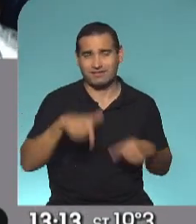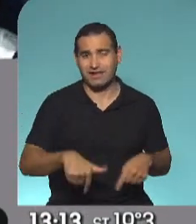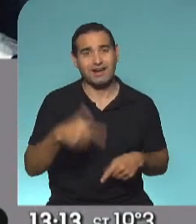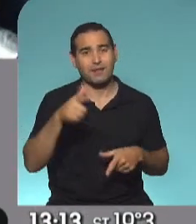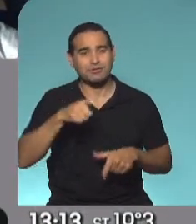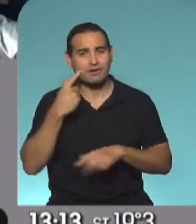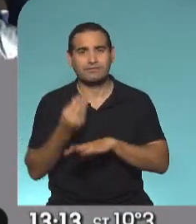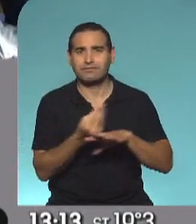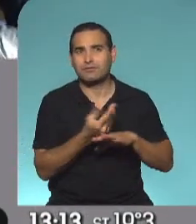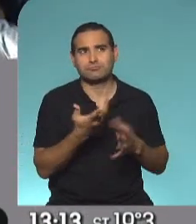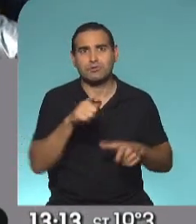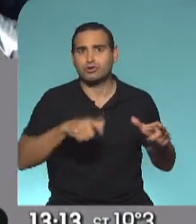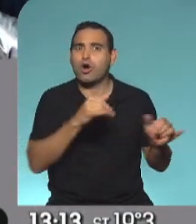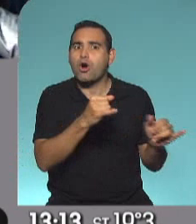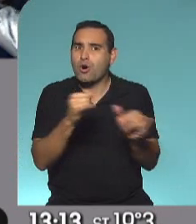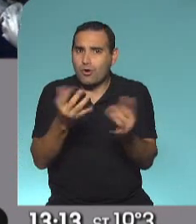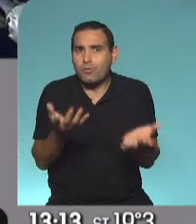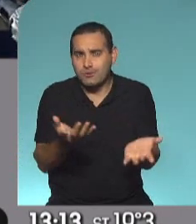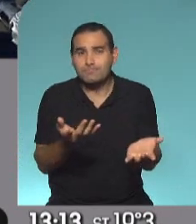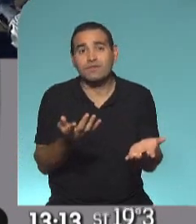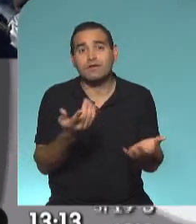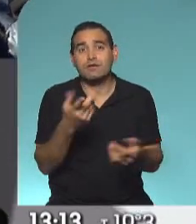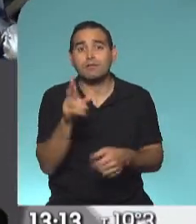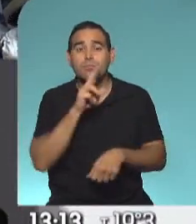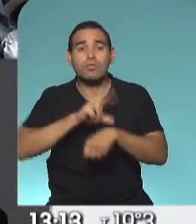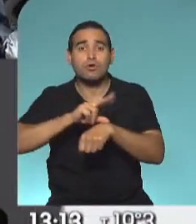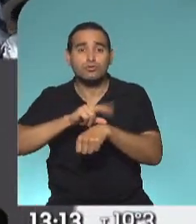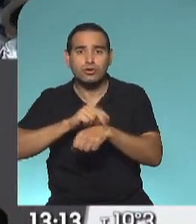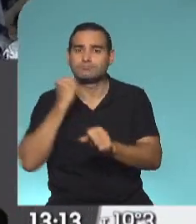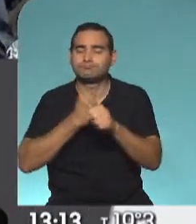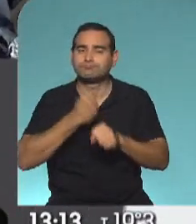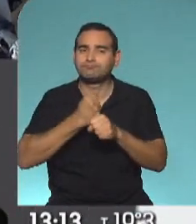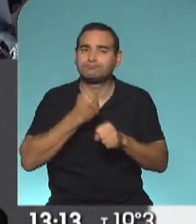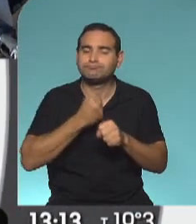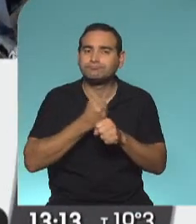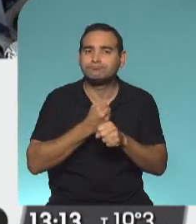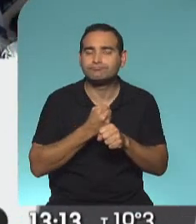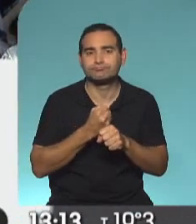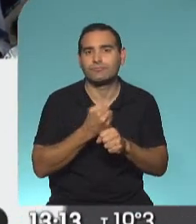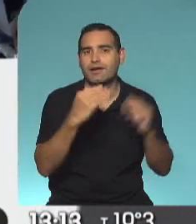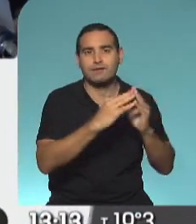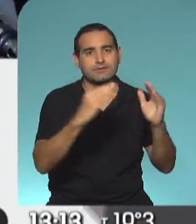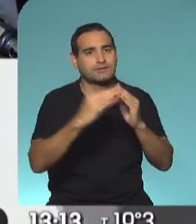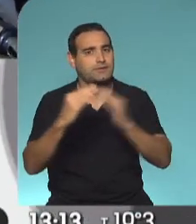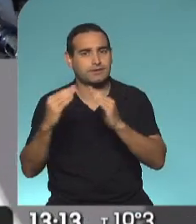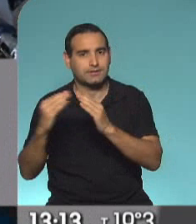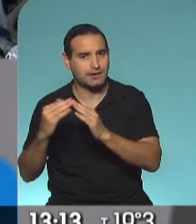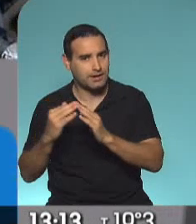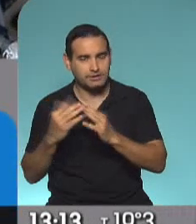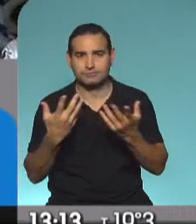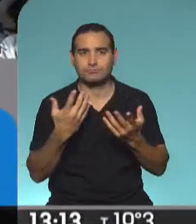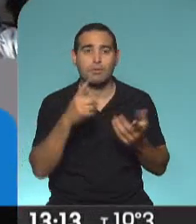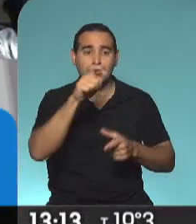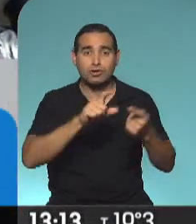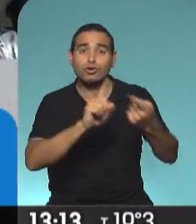una población muy joven. Las doctoras están haciendo un trabajo casa por casa, contactos, no